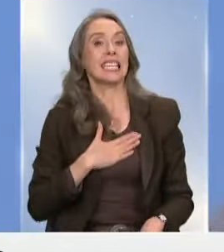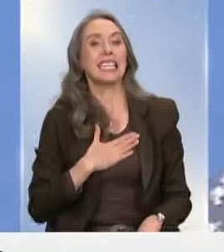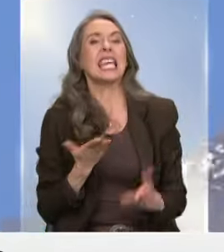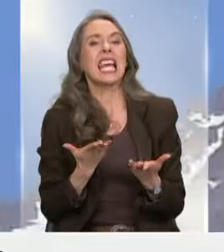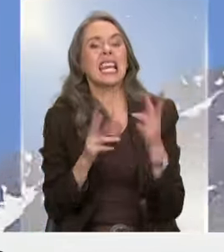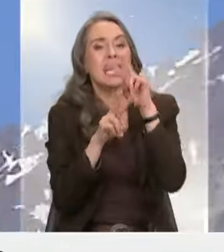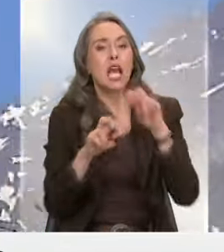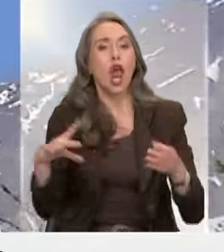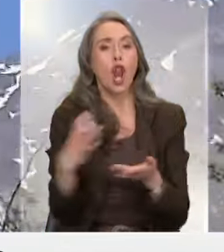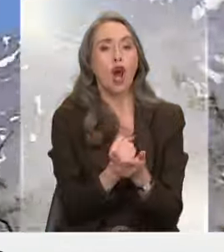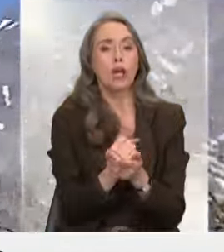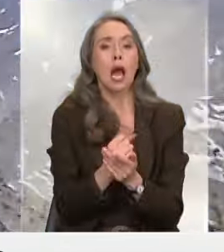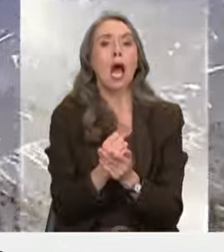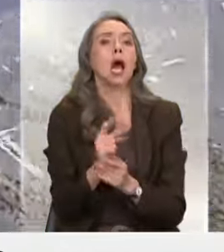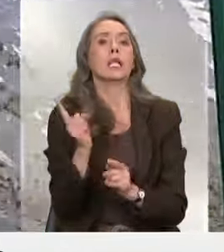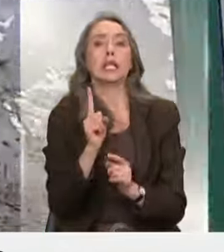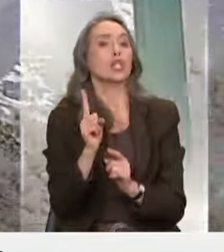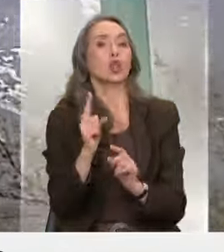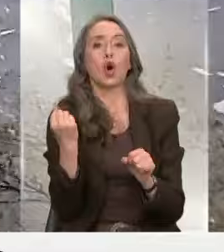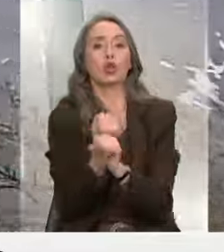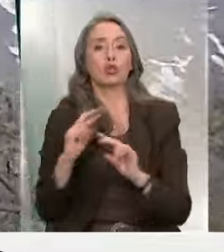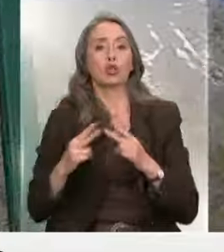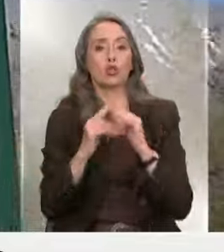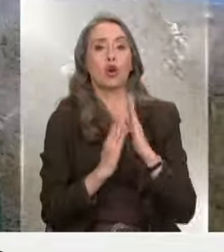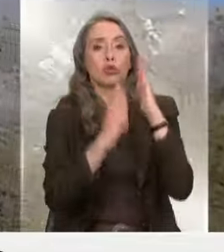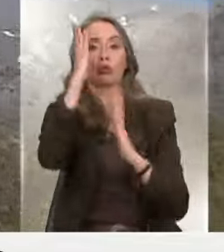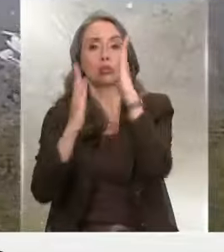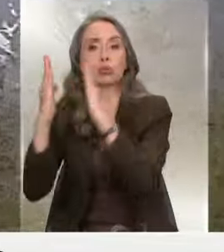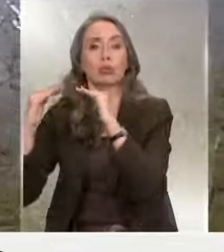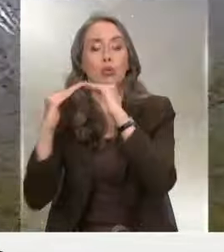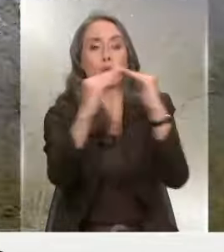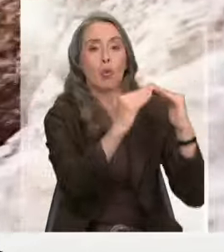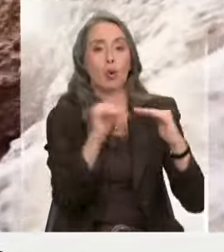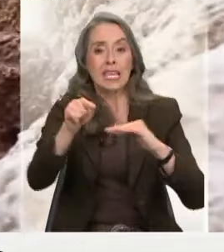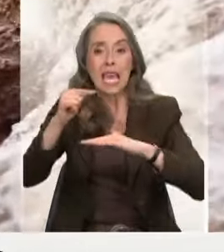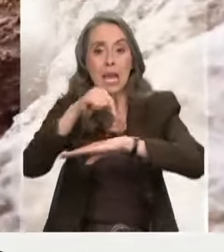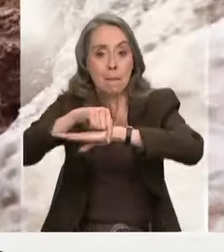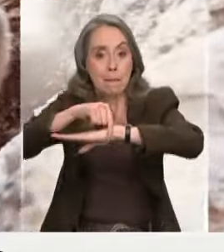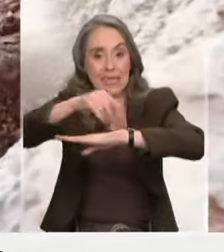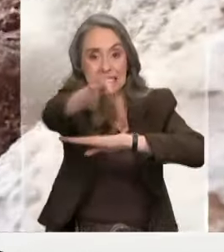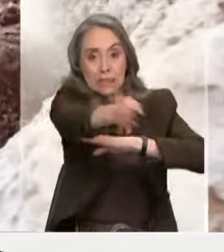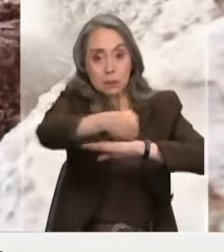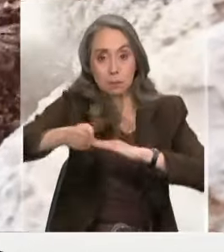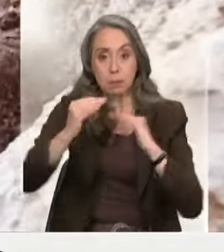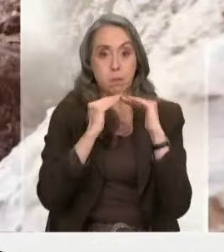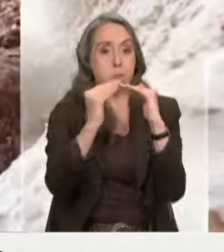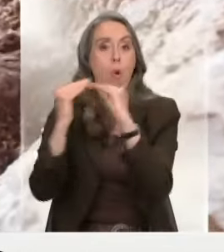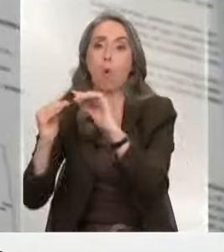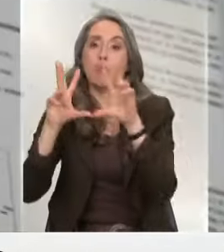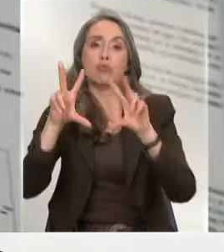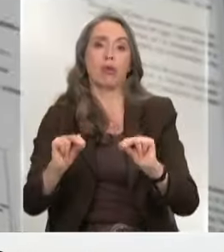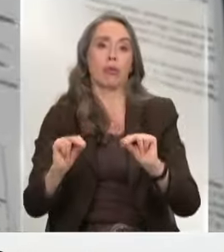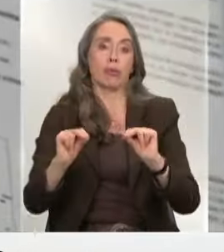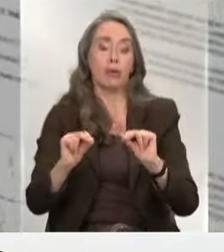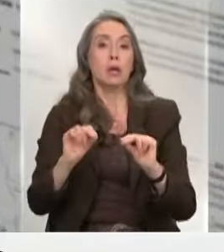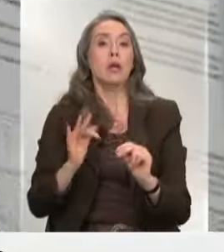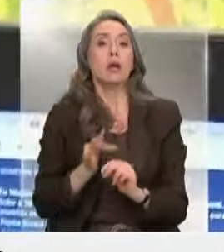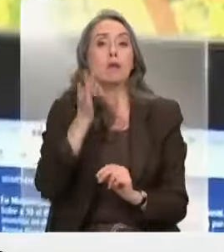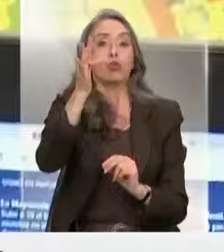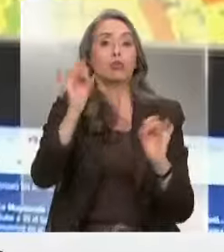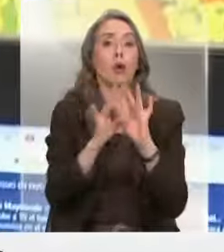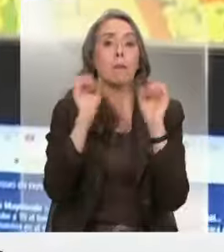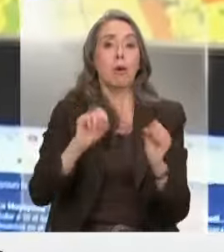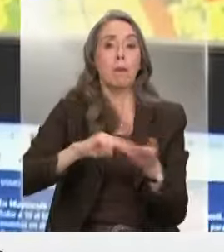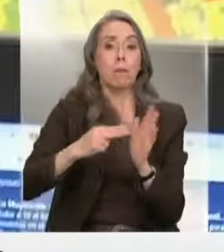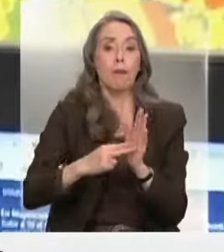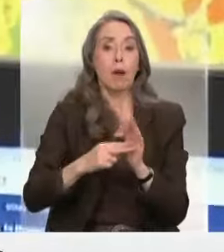este estudio desincentivar la construcción sobre la falla y predecir con mayor exactitud las consecuencias que podría generar